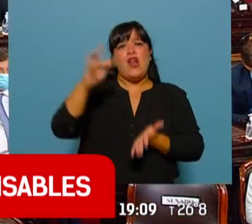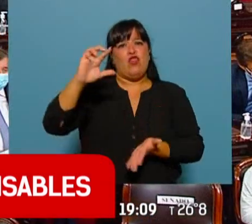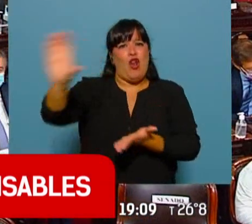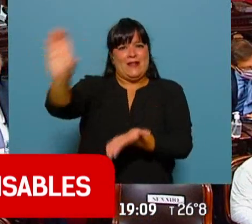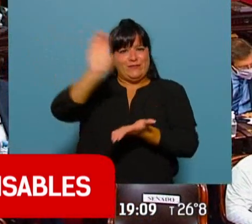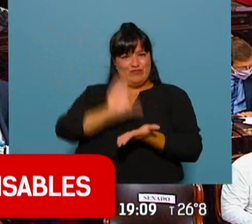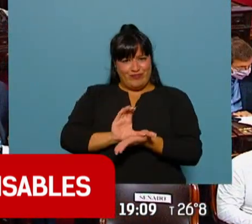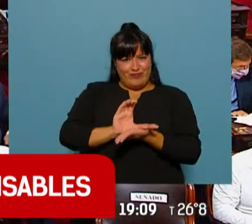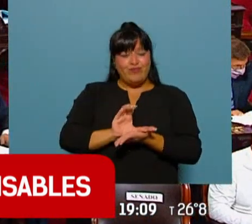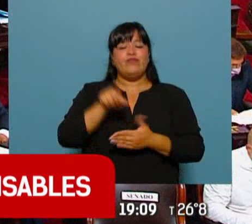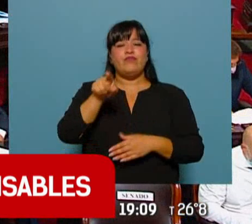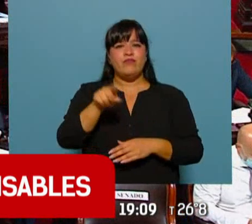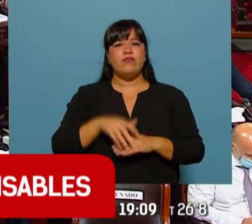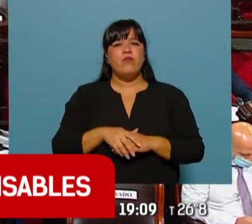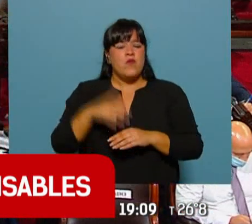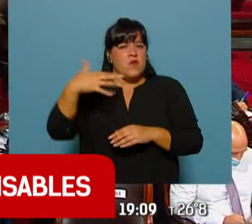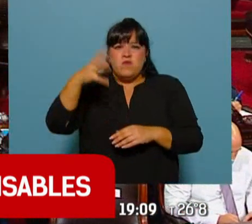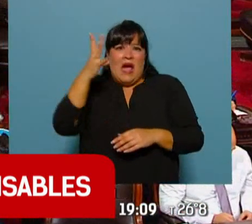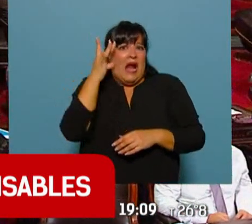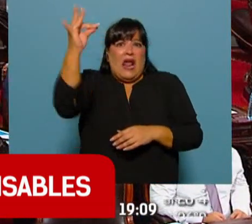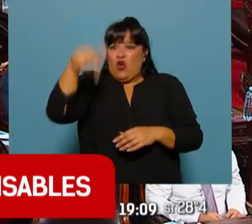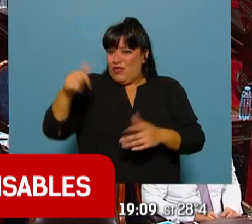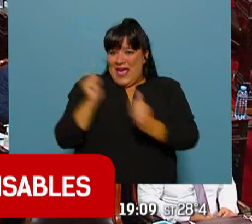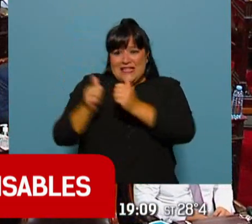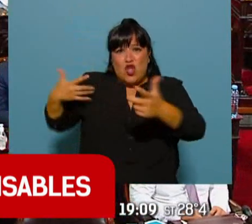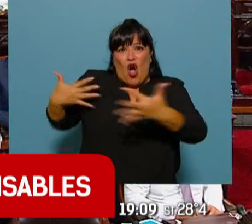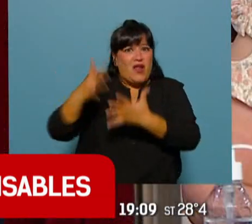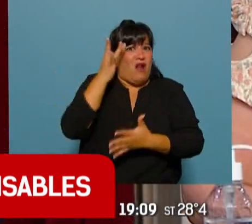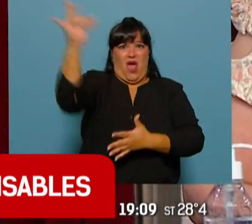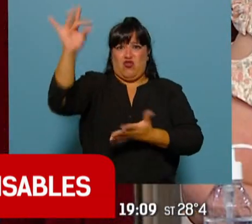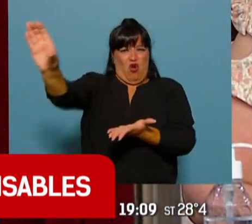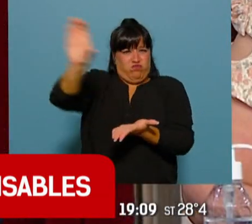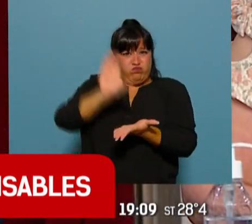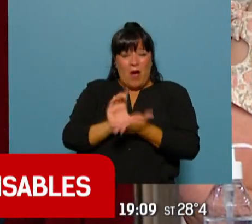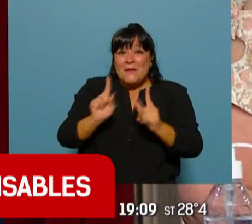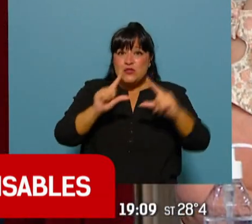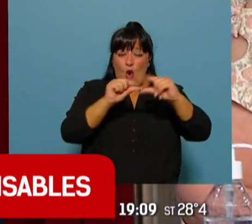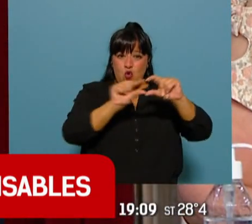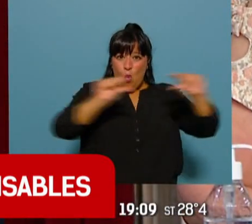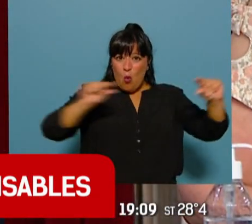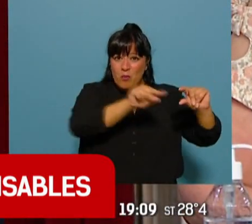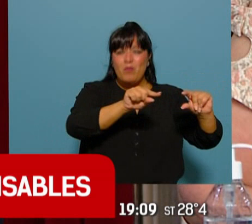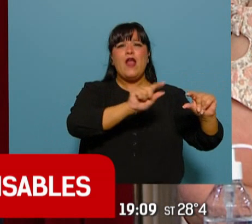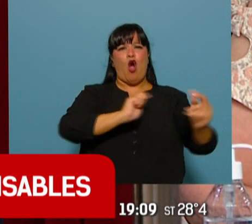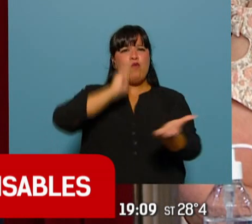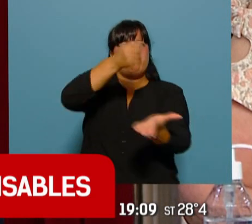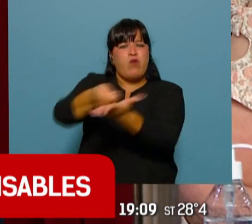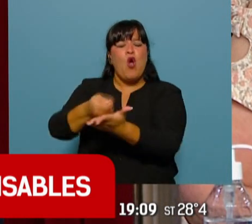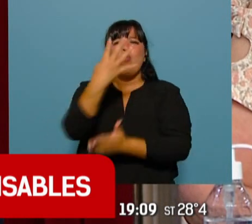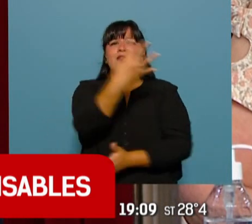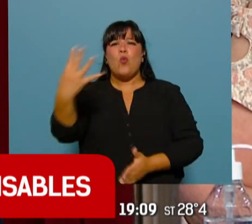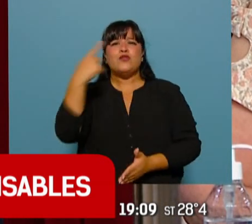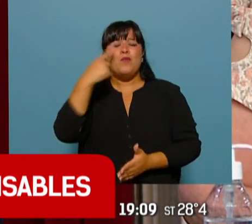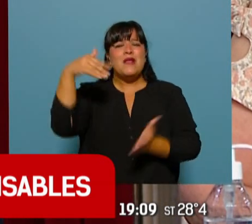dólares, el más alto de su historia. De esa cifra, se desembolsaron 44.000 millones